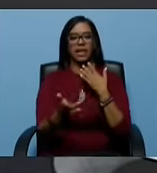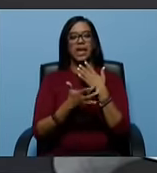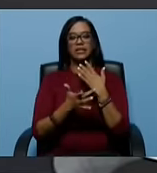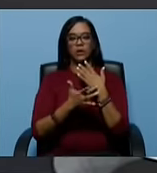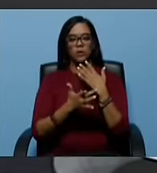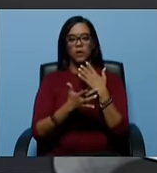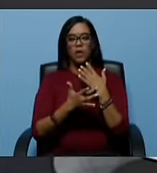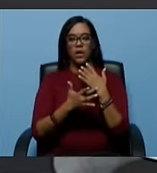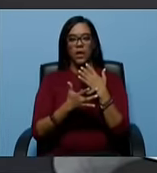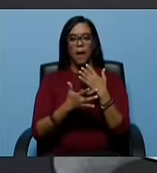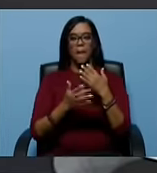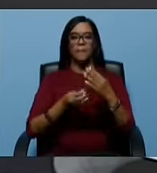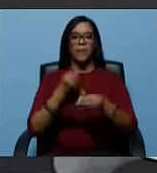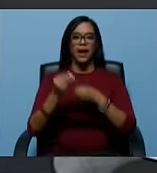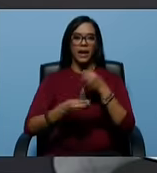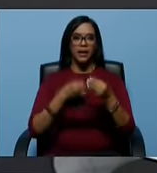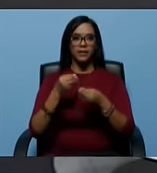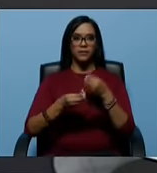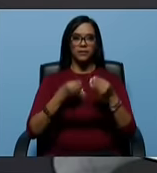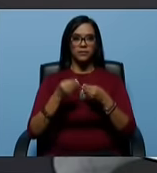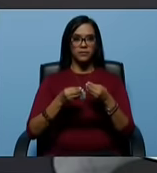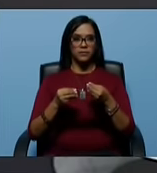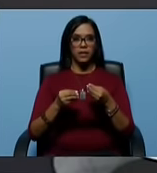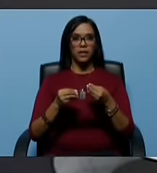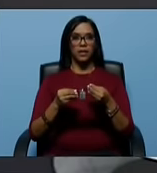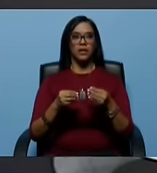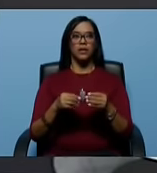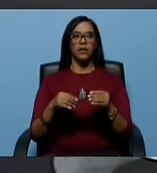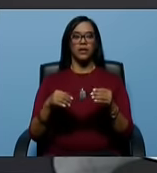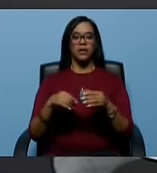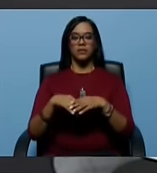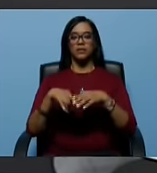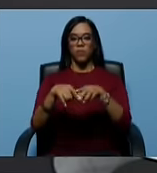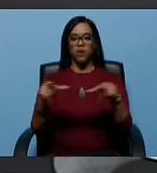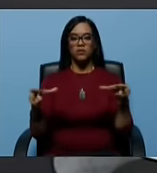para crear esquemas y